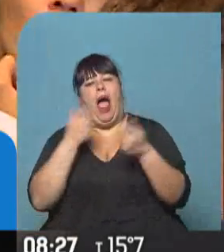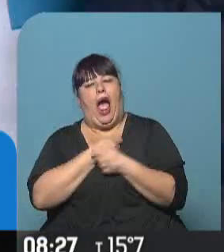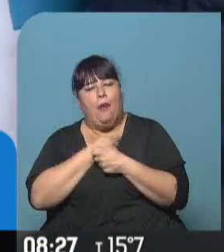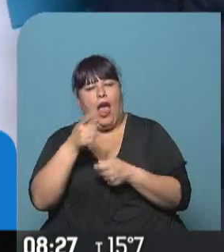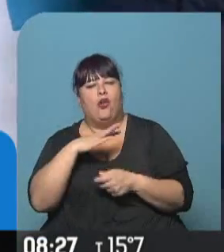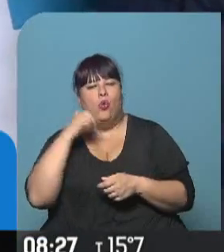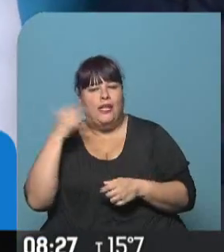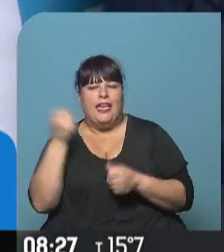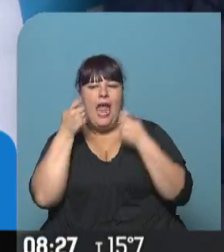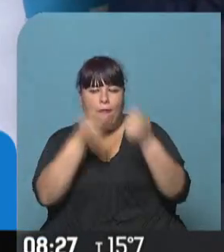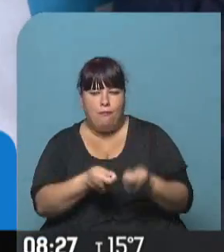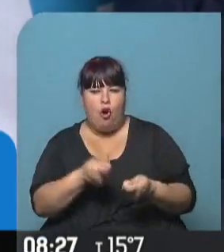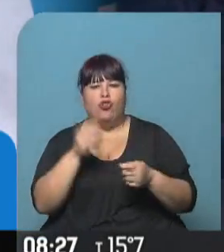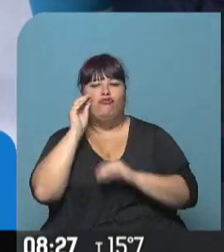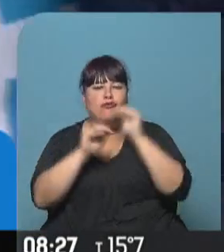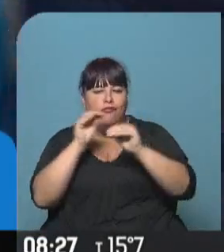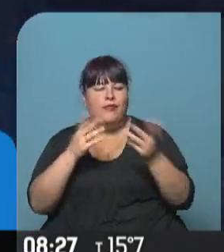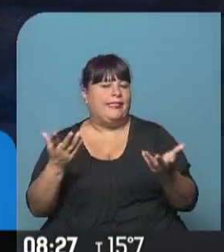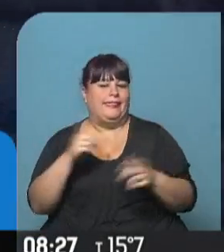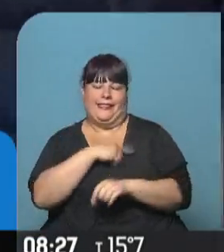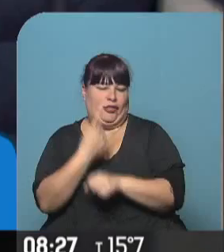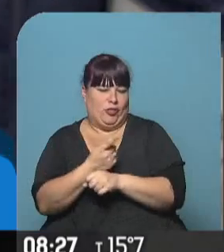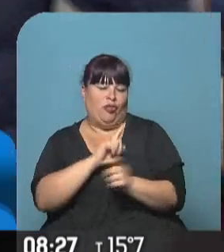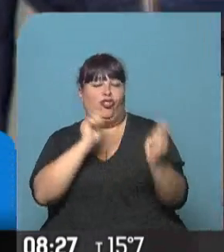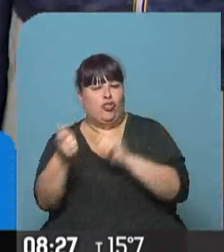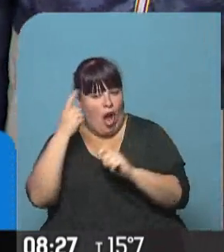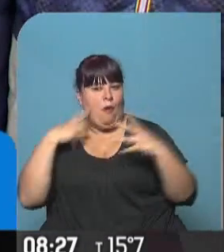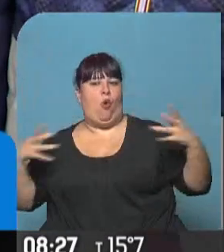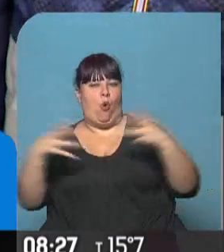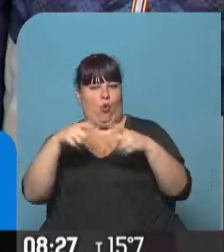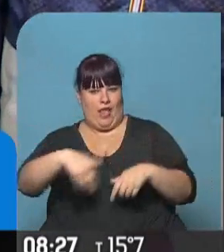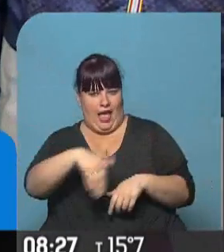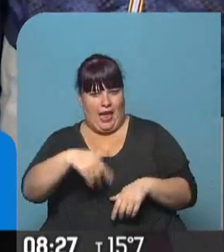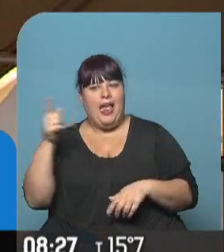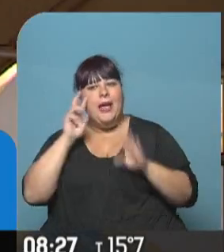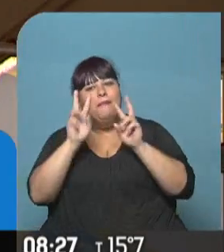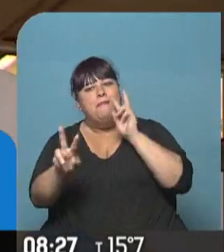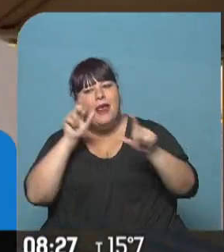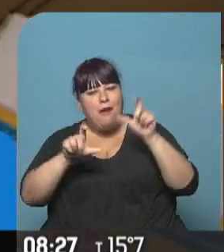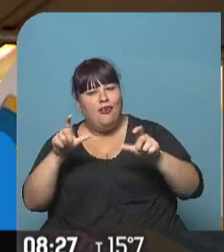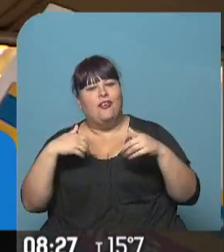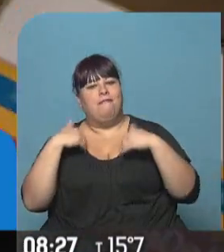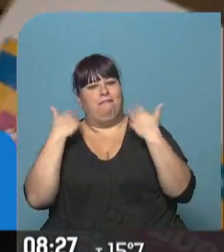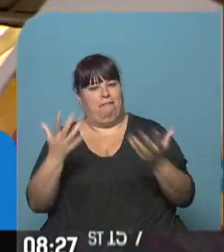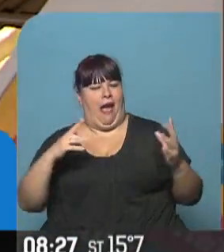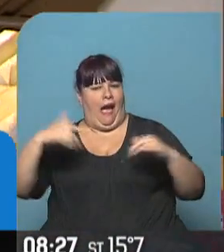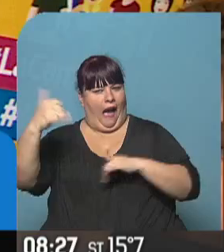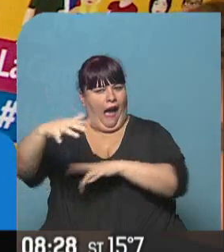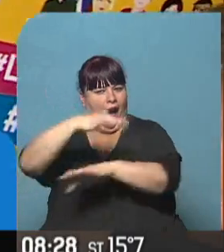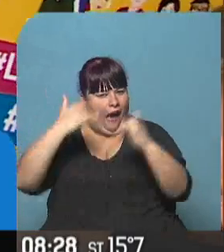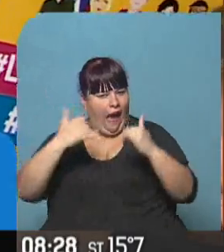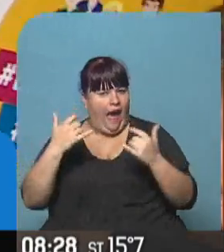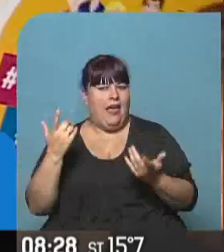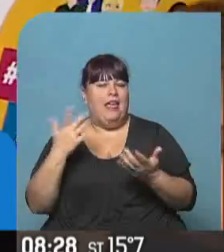a justina quien está con ella y en darle besos eso no es posible entonces decidimos juntarnos todos acá de que ya había atrás está gente y mucha más que hay dando vueltas por ahí